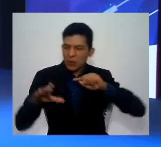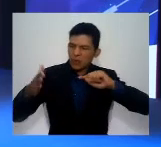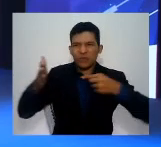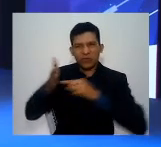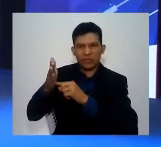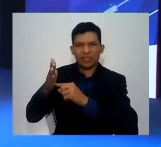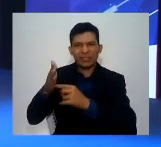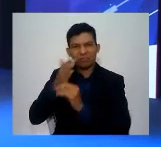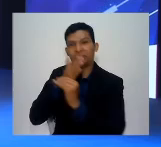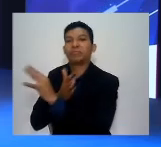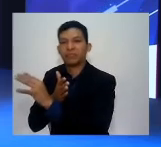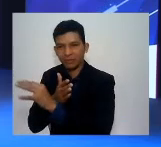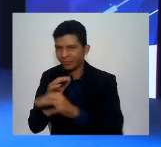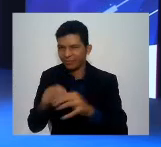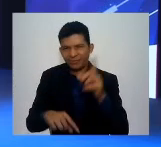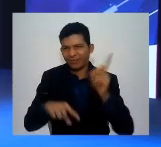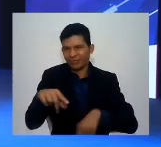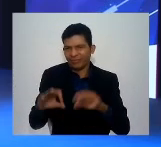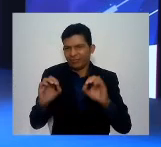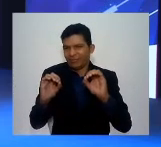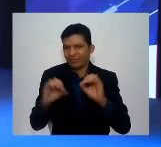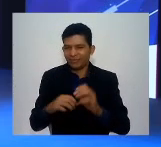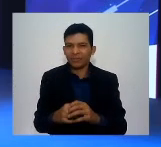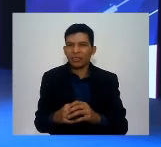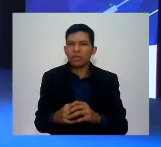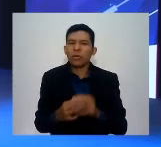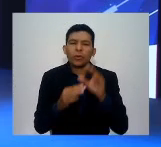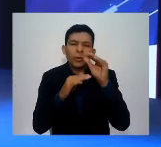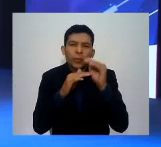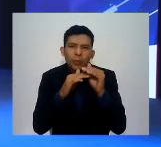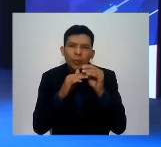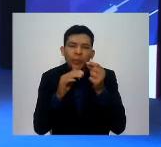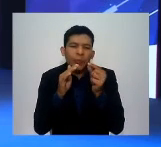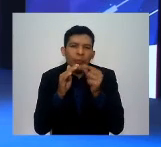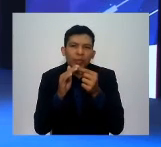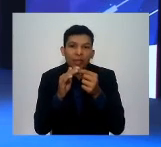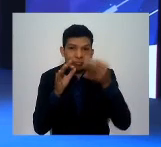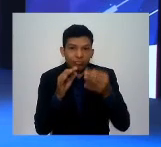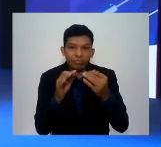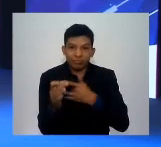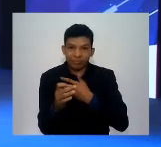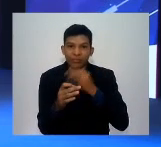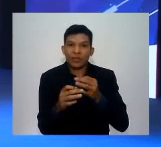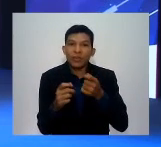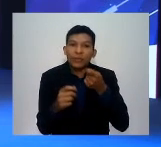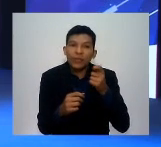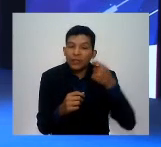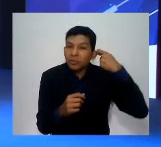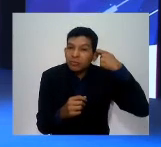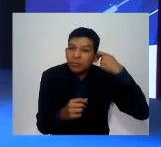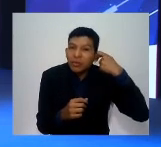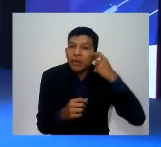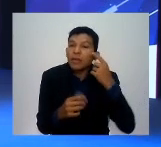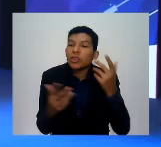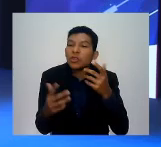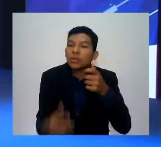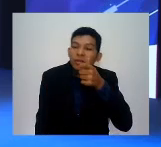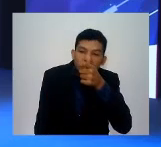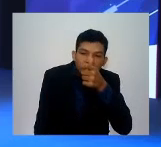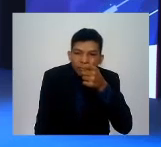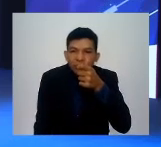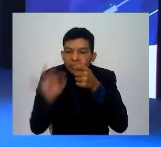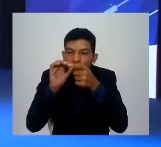¿no? Hay unos que pueden poner en la frente, en la boca, rectales. Hay unos que se meten hasta el corazón, hay unos que son transesofágicos. Hay